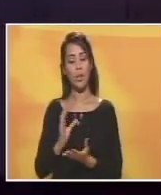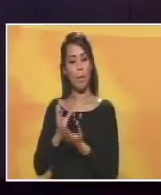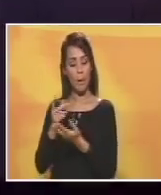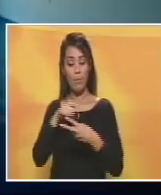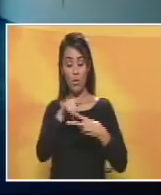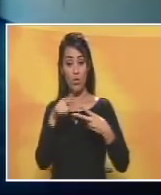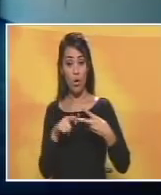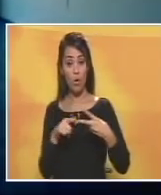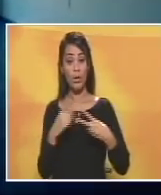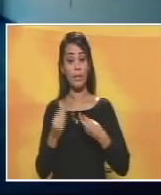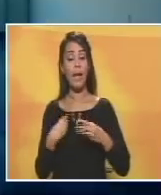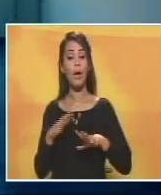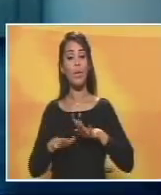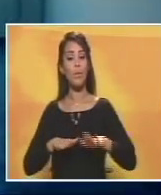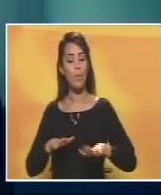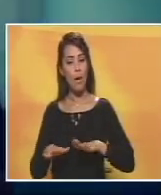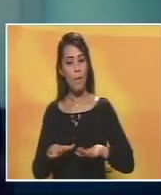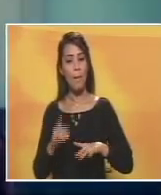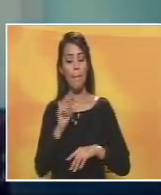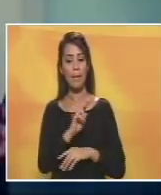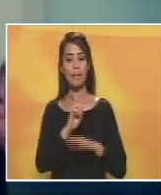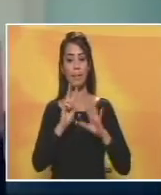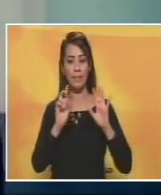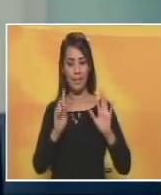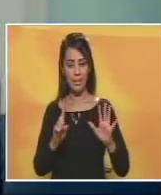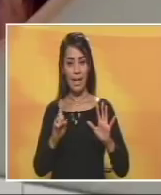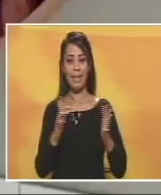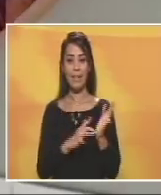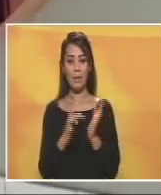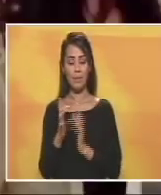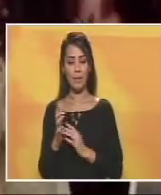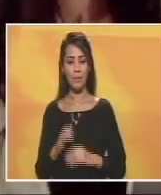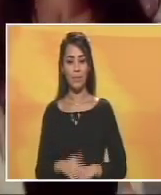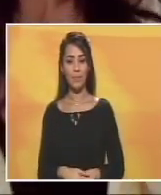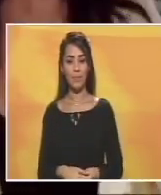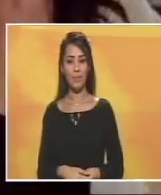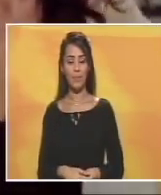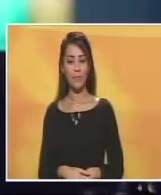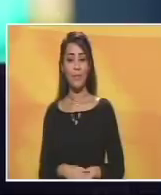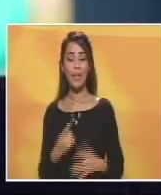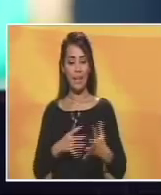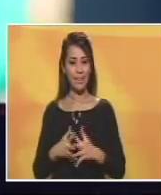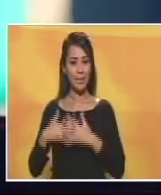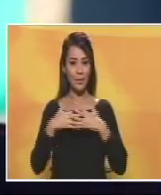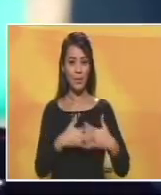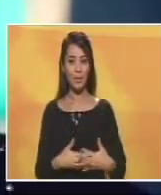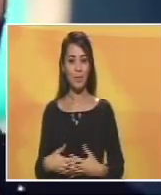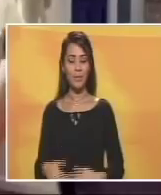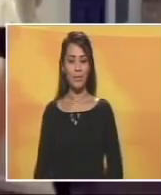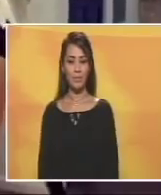que se realizarán el jueves 26 de abril desde el Mandala Bay Event Center en Las Vegas, Estados Unidos.